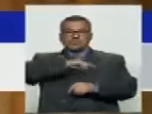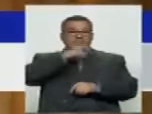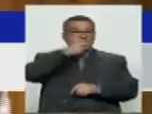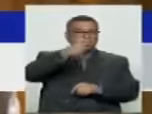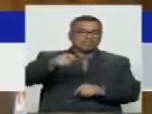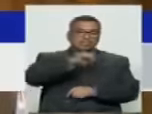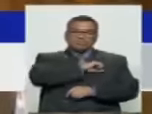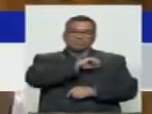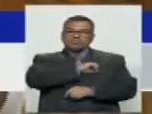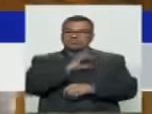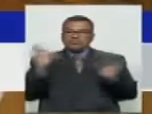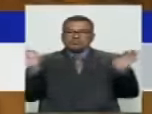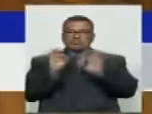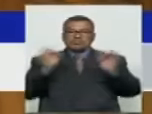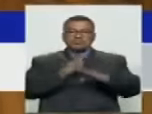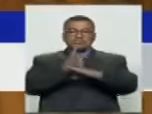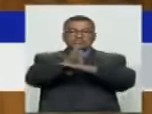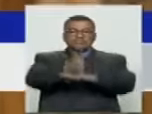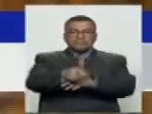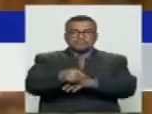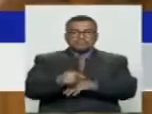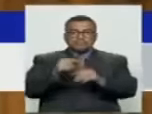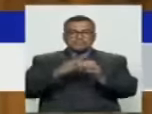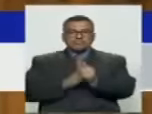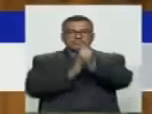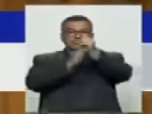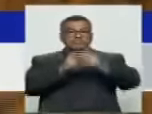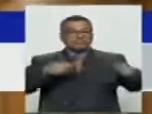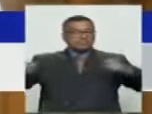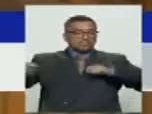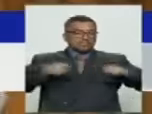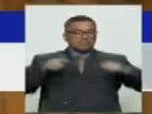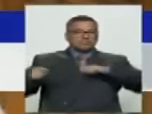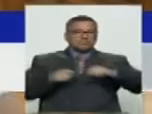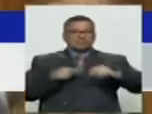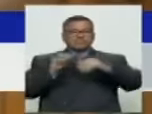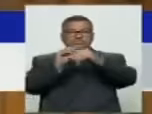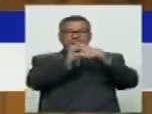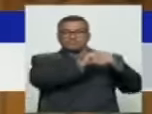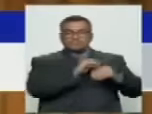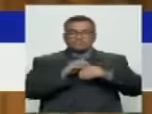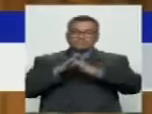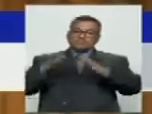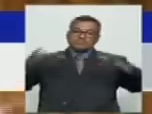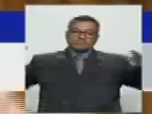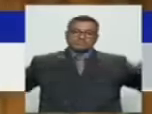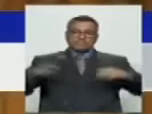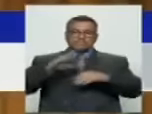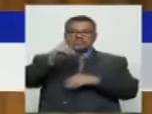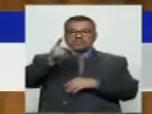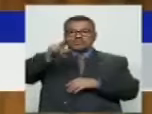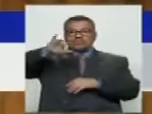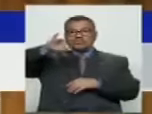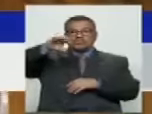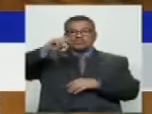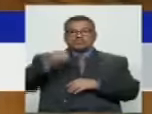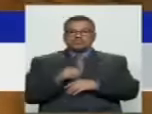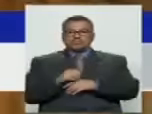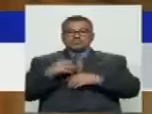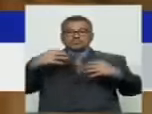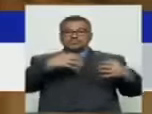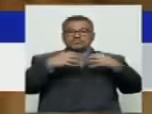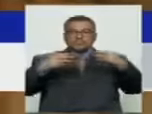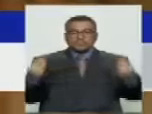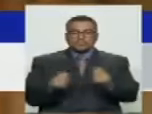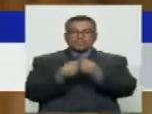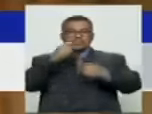tuvo miedo, salió adelante como lo que era el gran movilizador, el gran convocante, el gran Darío Vivas que luchó junto